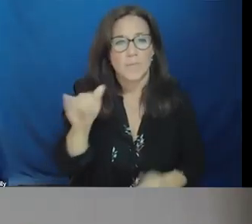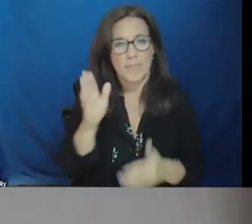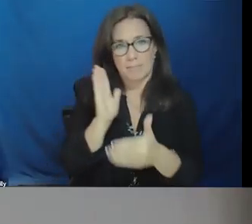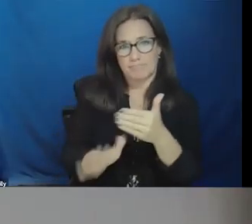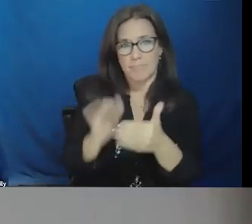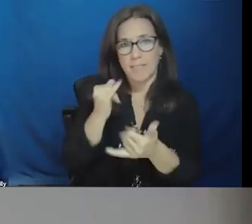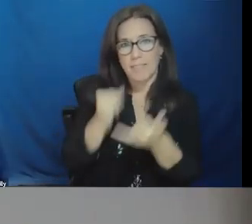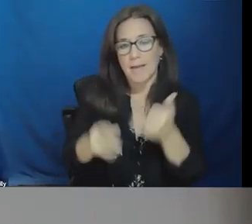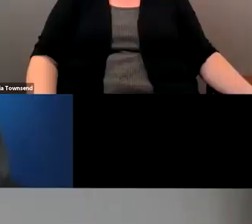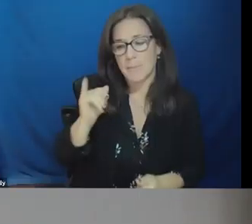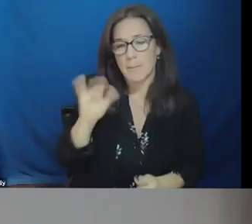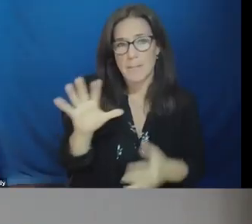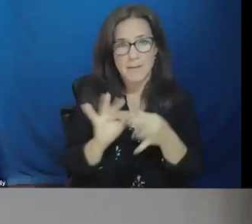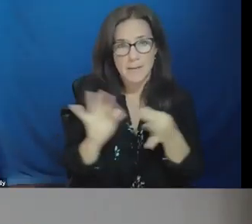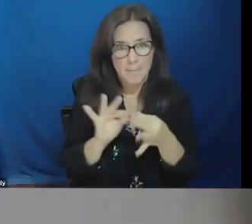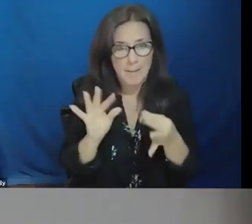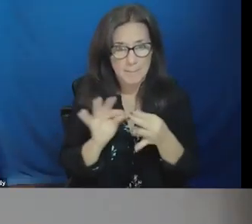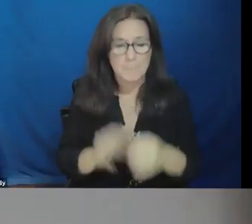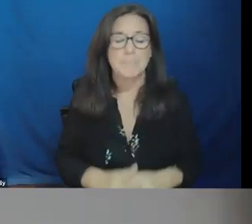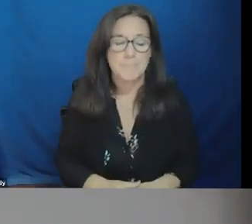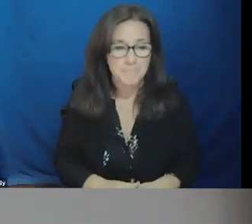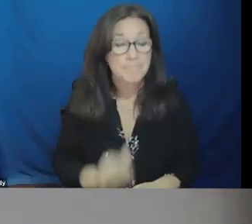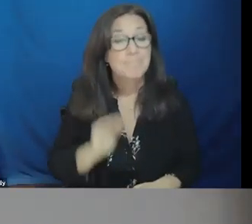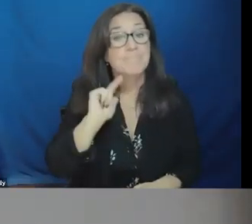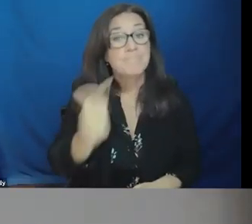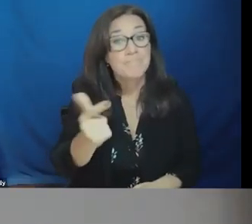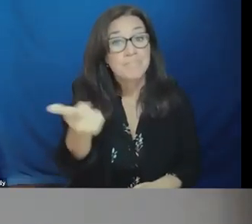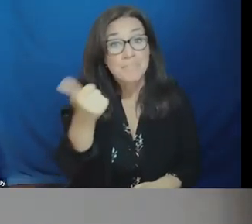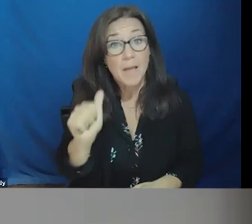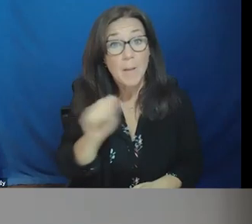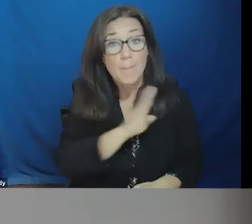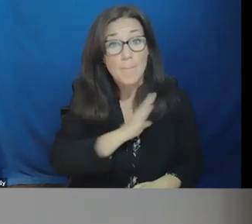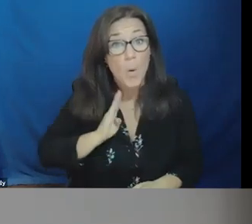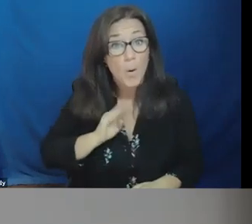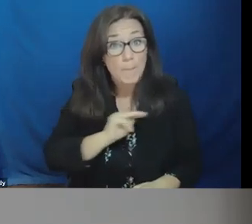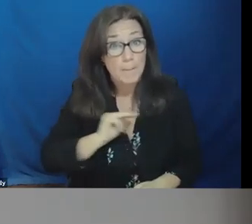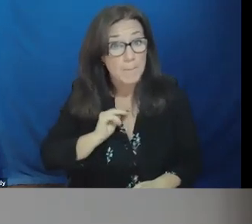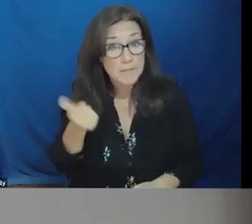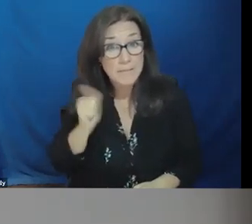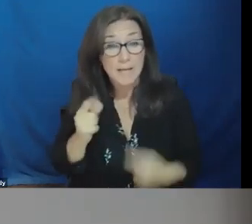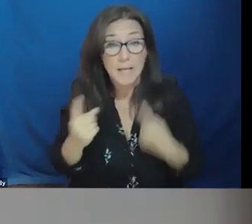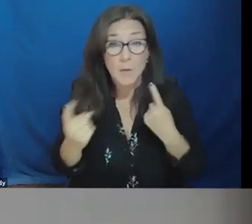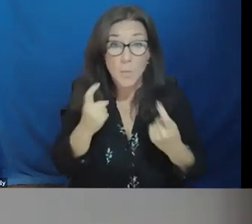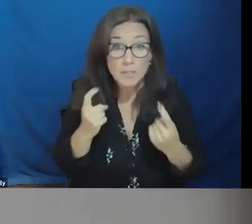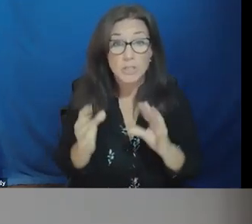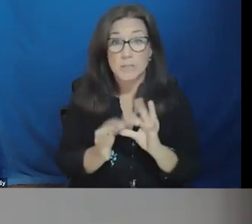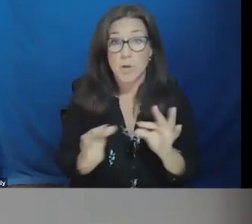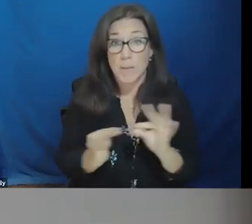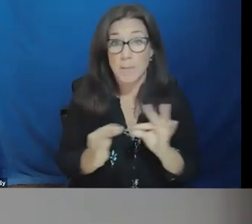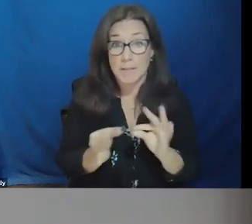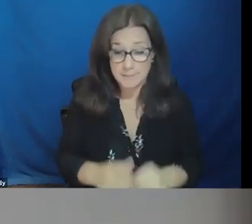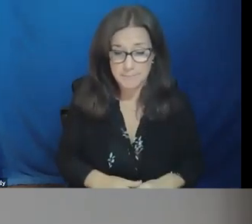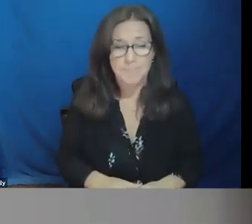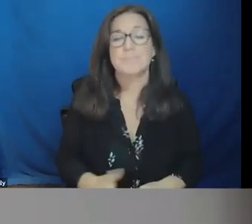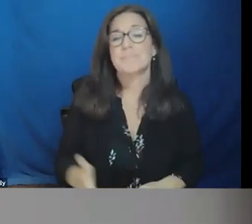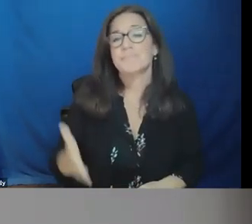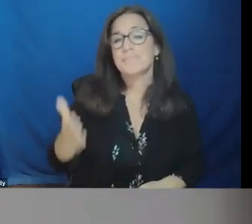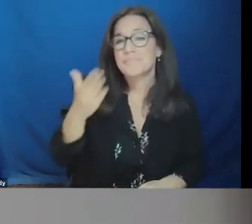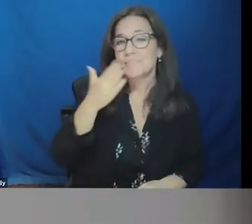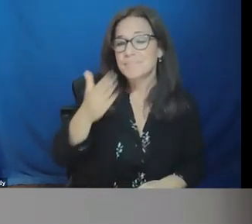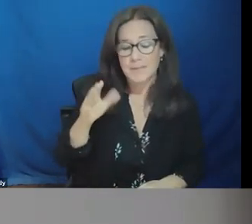agradezco que no hayan escuchado bien gracias y eso incluye el comentario público muy bien muchas gracias hay un comentario